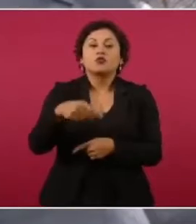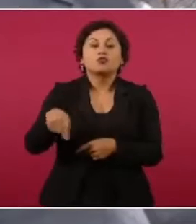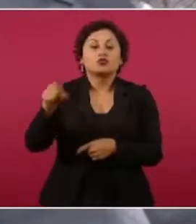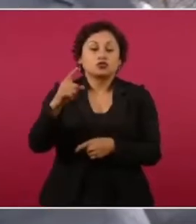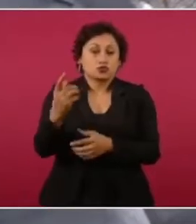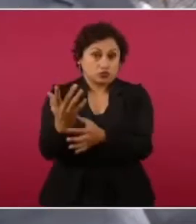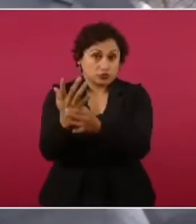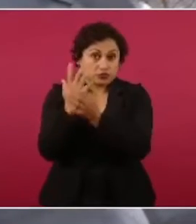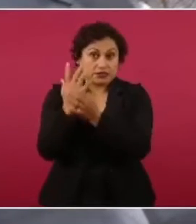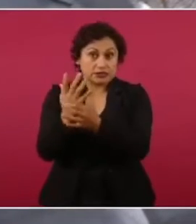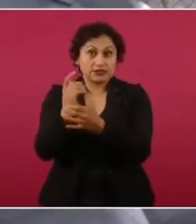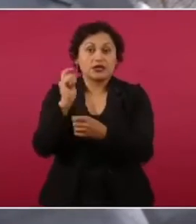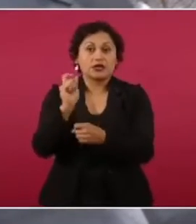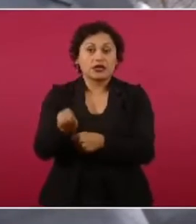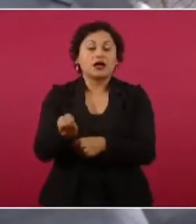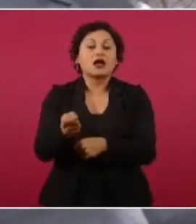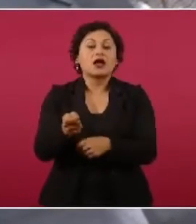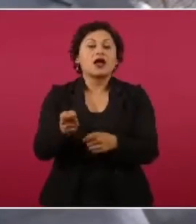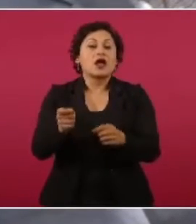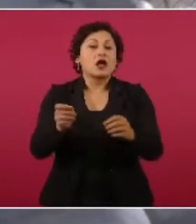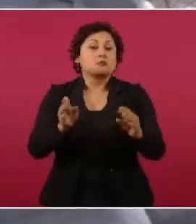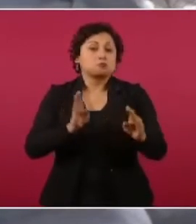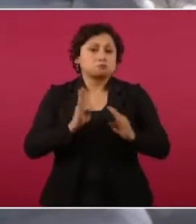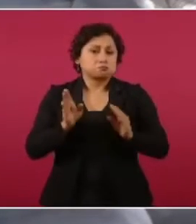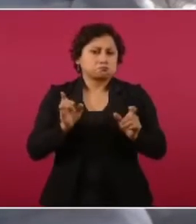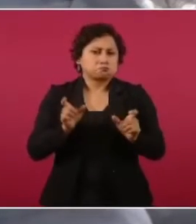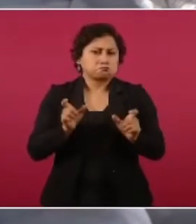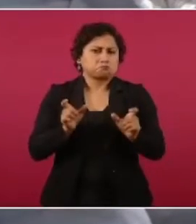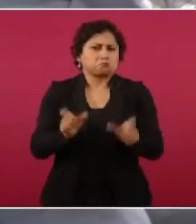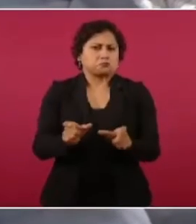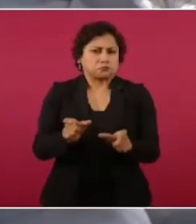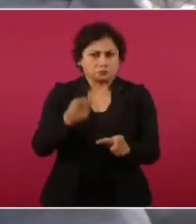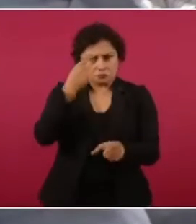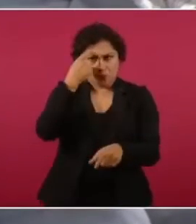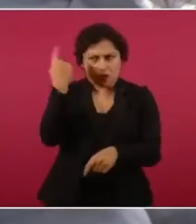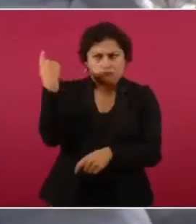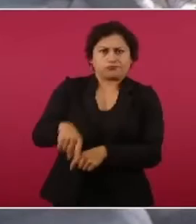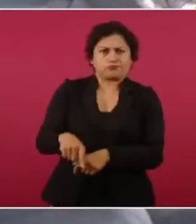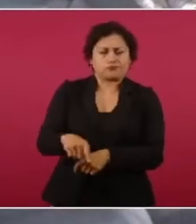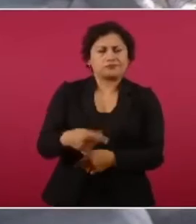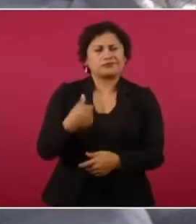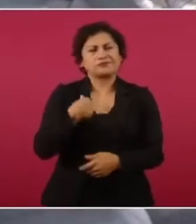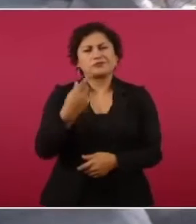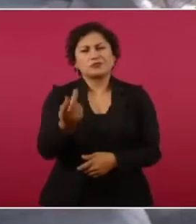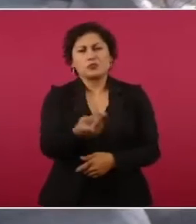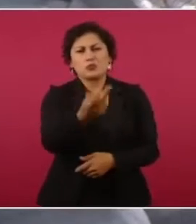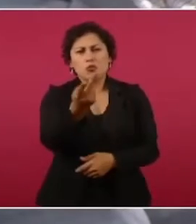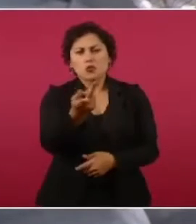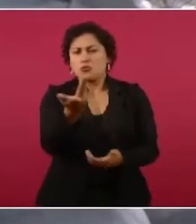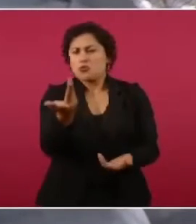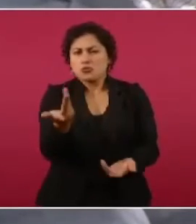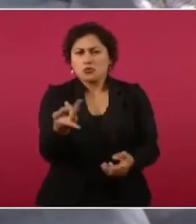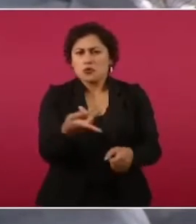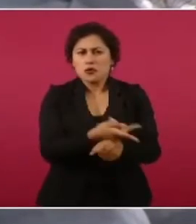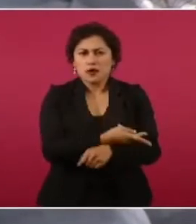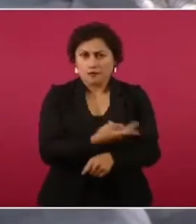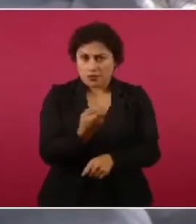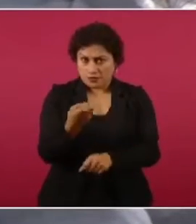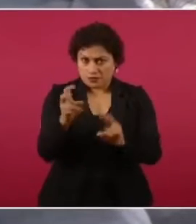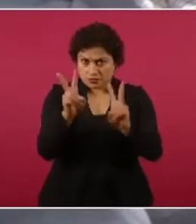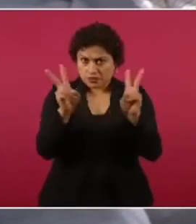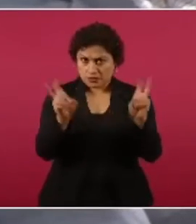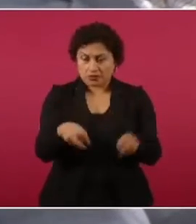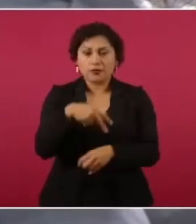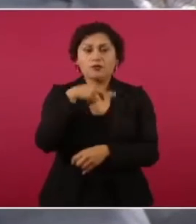de elementos de Fuerzas Armadas. Preguntarle qué diagnóstico se tiene en torno a este tema que preocupa en principio, bueno, pues